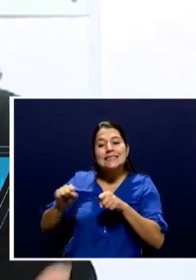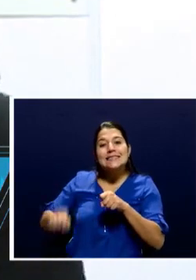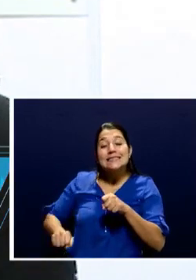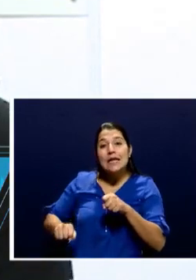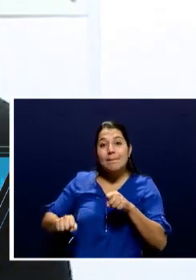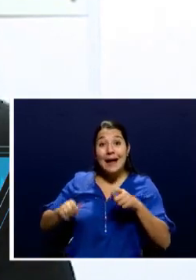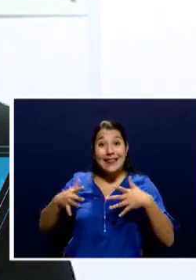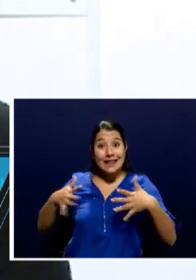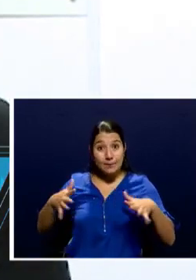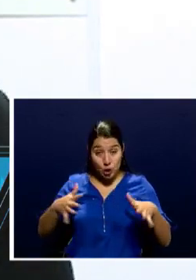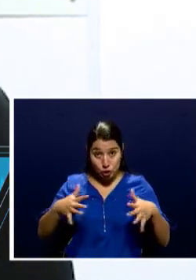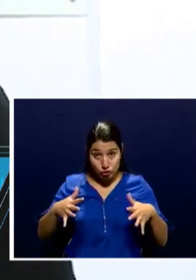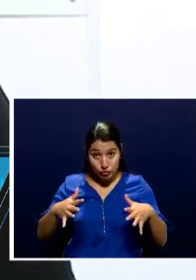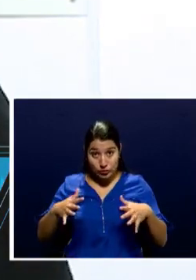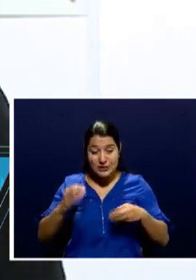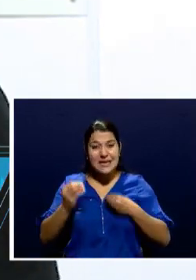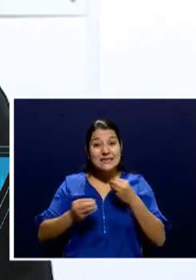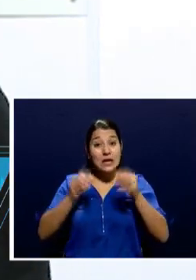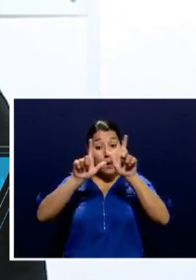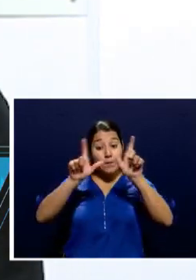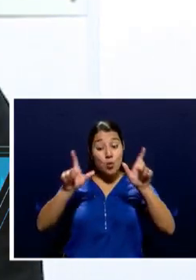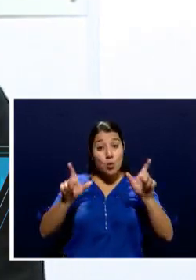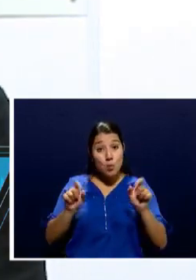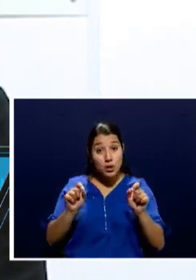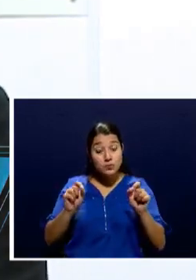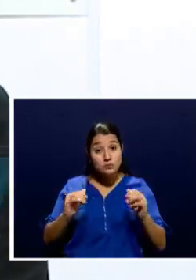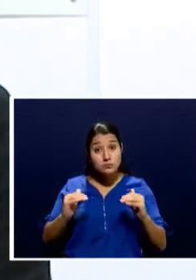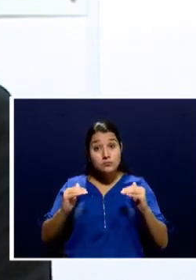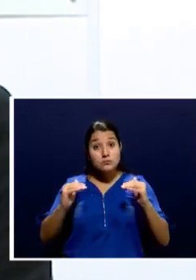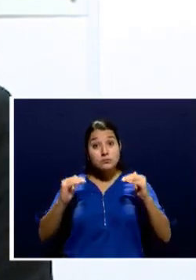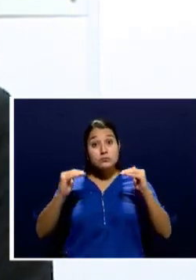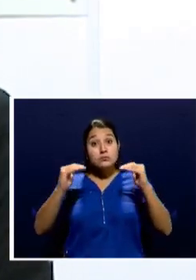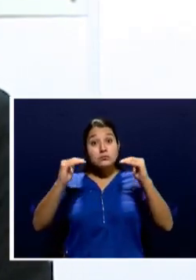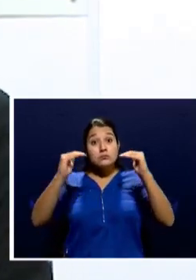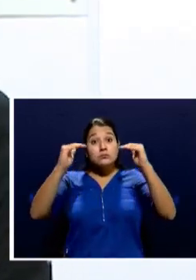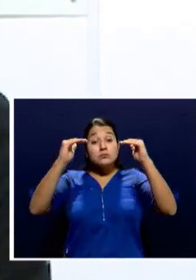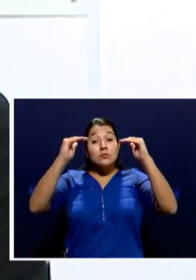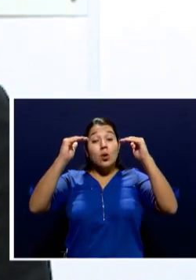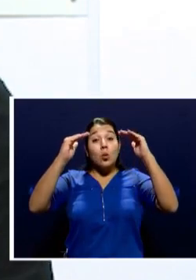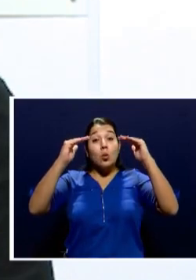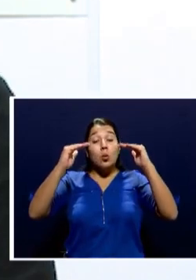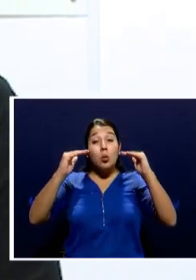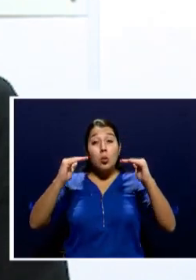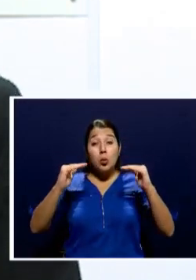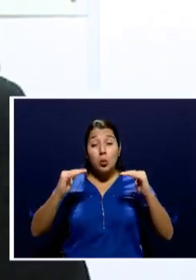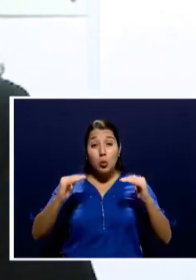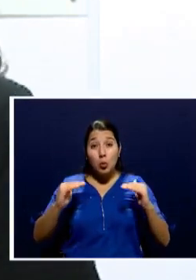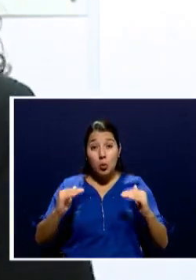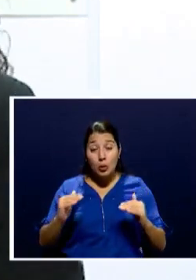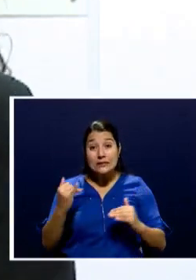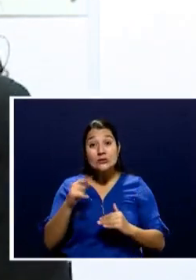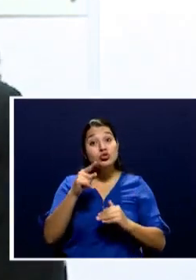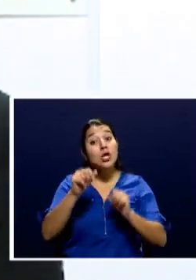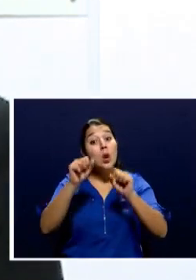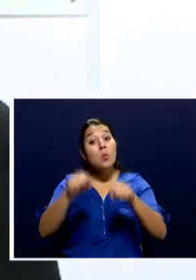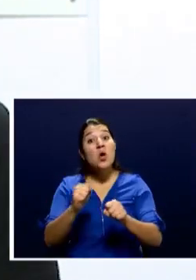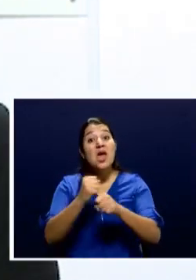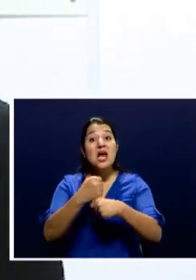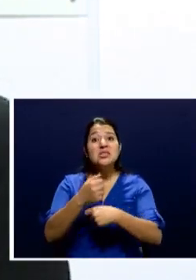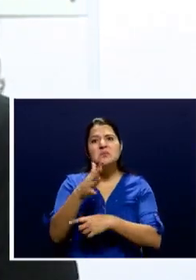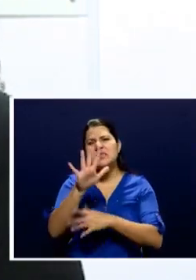a llenar nuestros pulmones de aire y vamos a ir botando despacio. Y si lo podemos hacer por unos